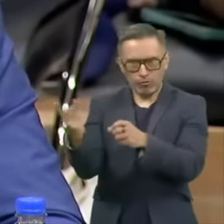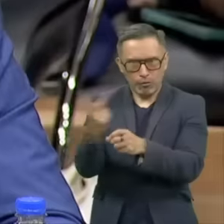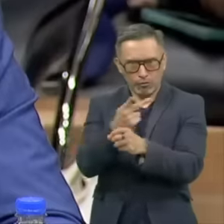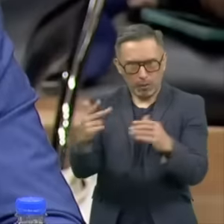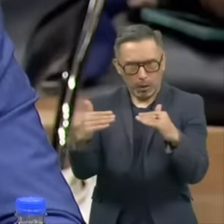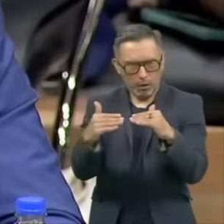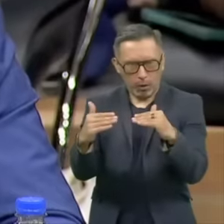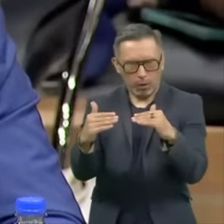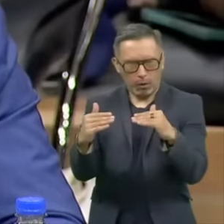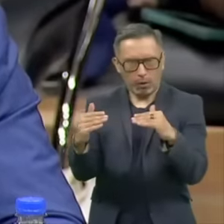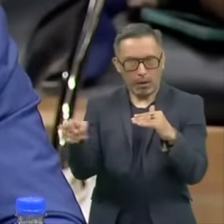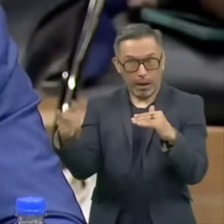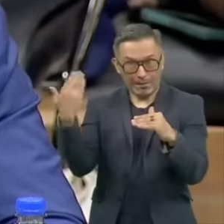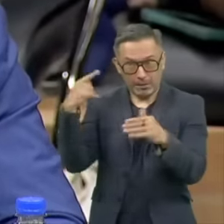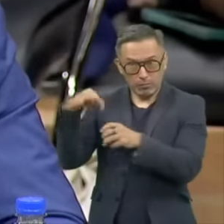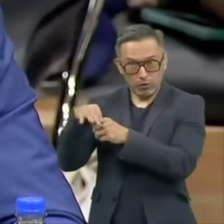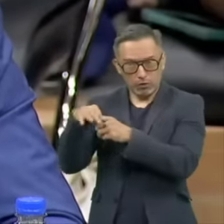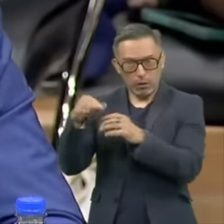obtuvieron.